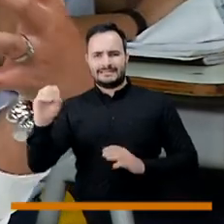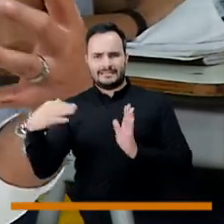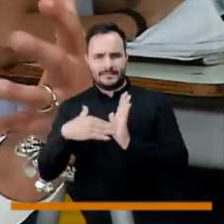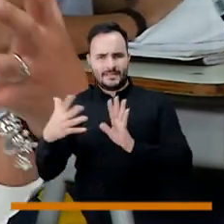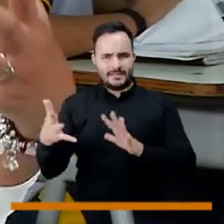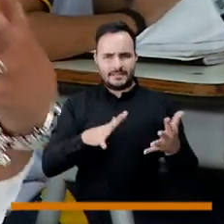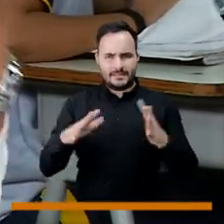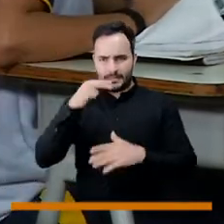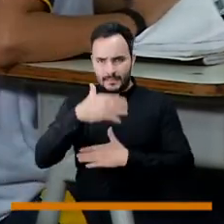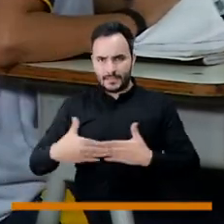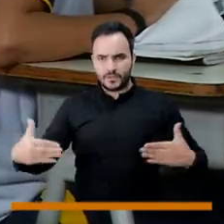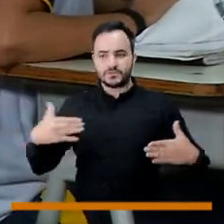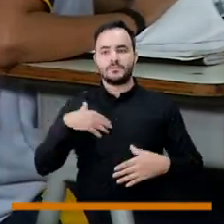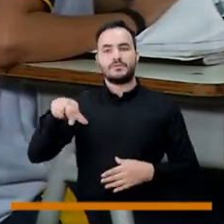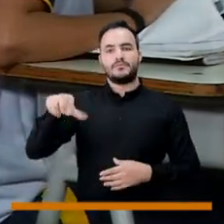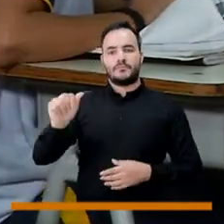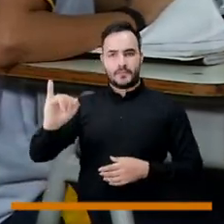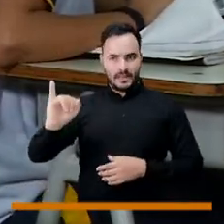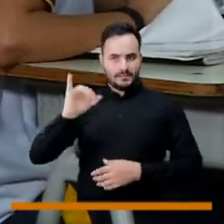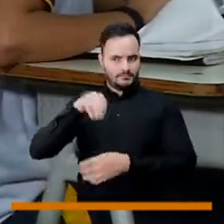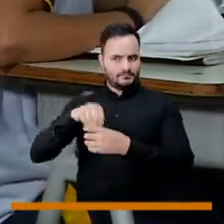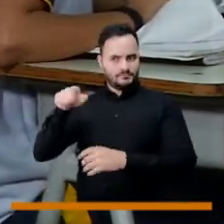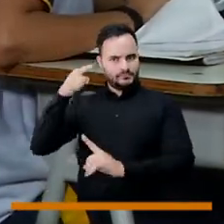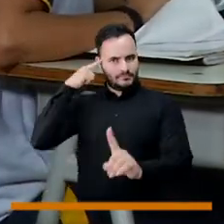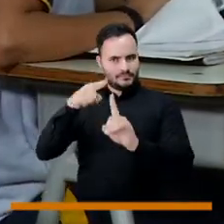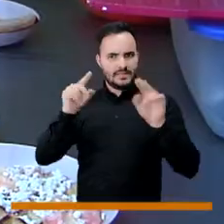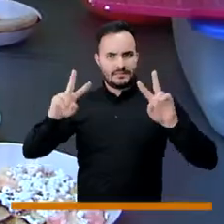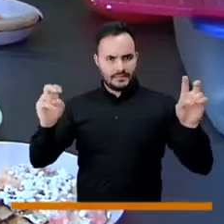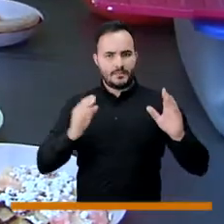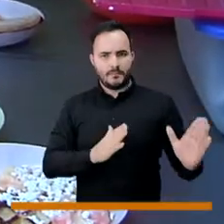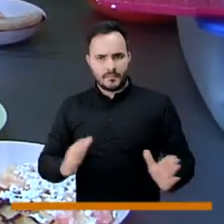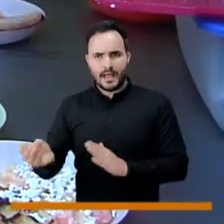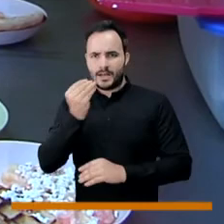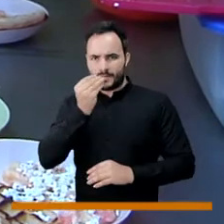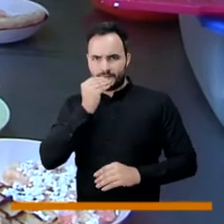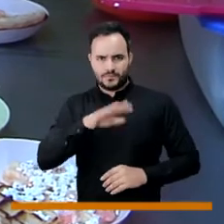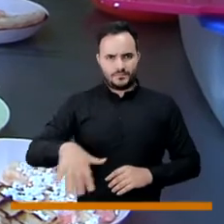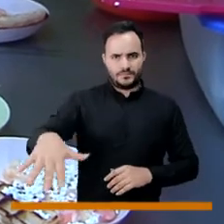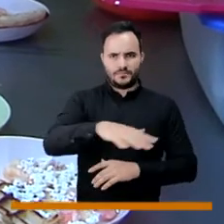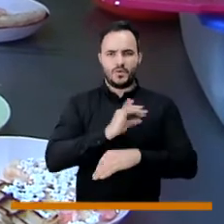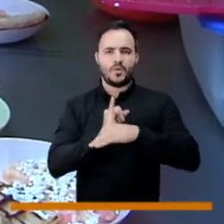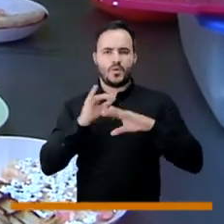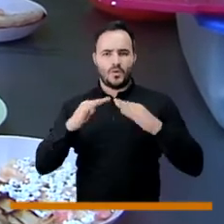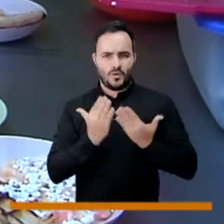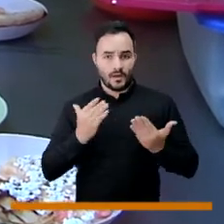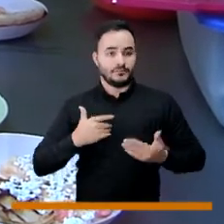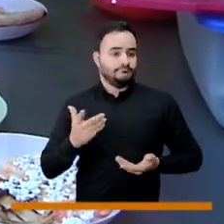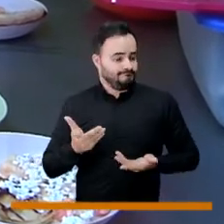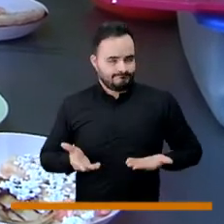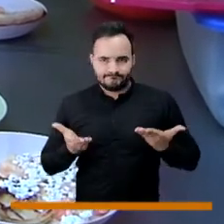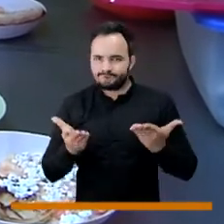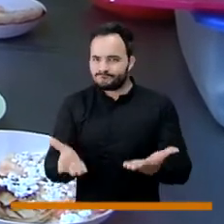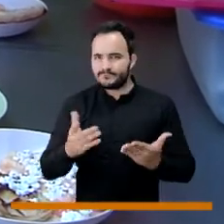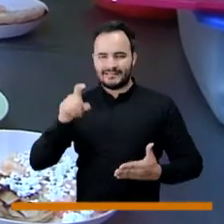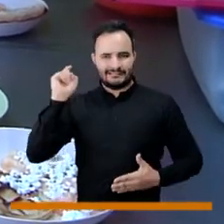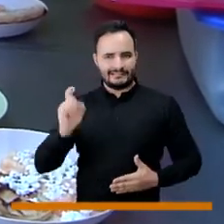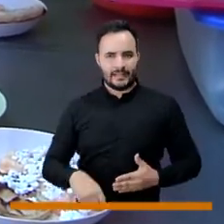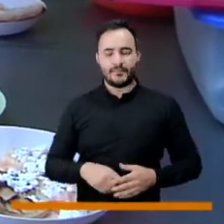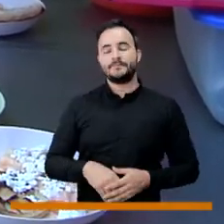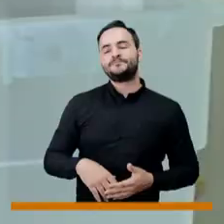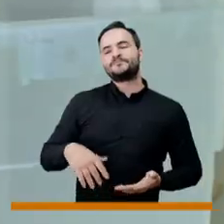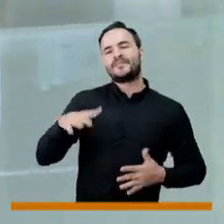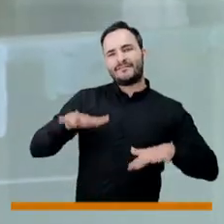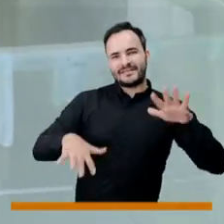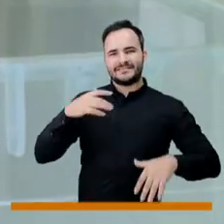219.000 7 dos niños bajo el país que es definitivo si bien podría